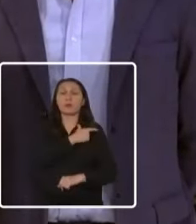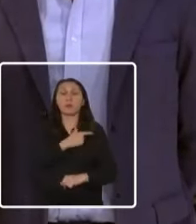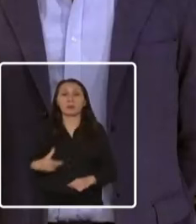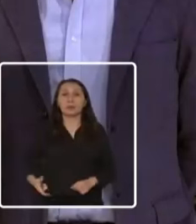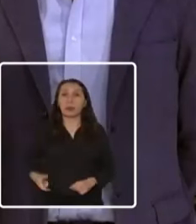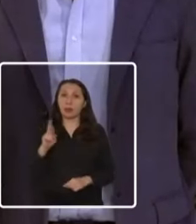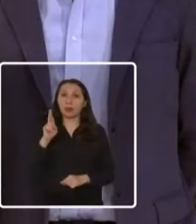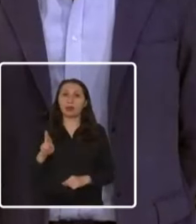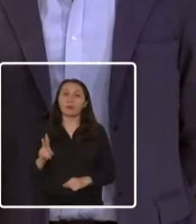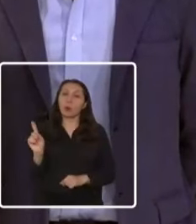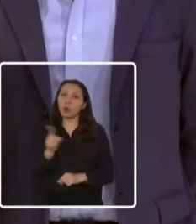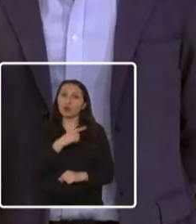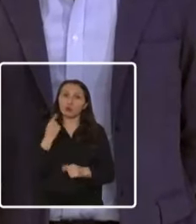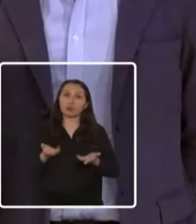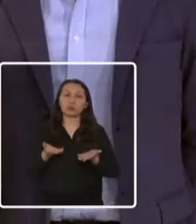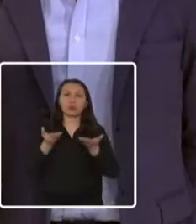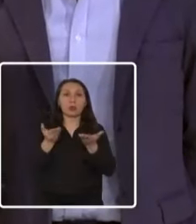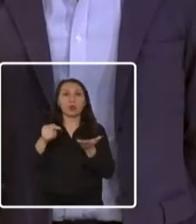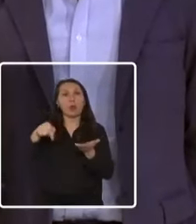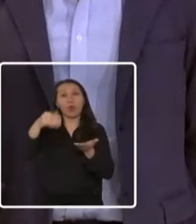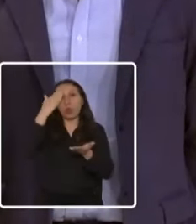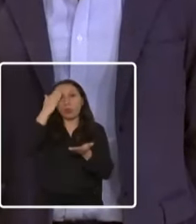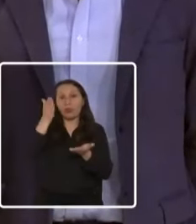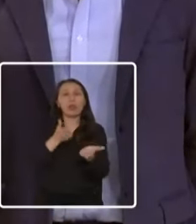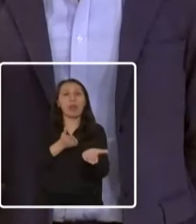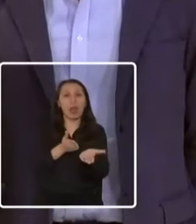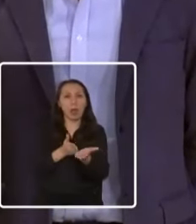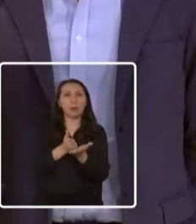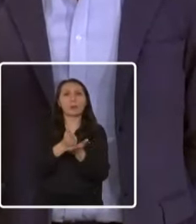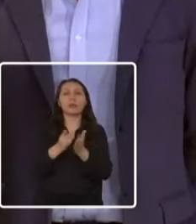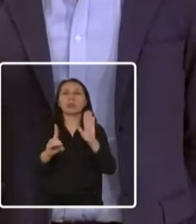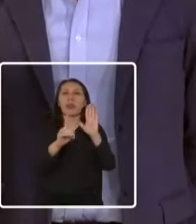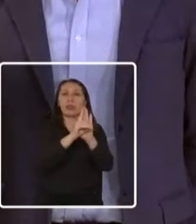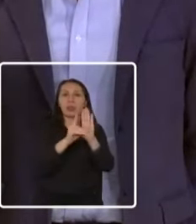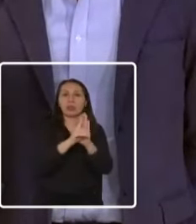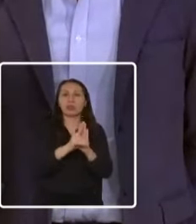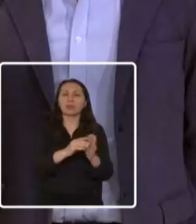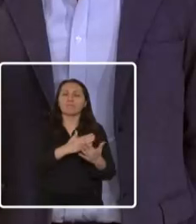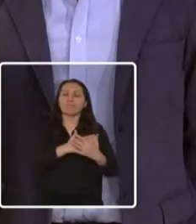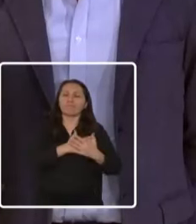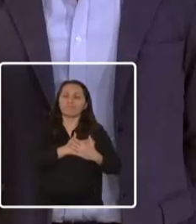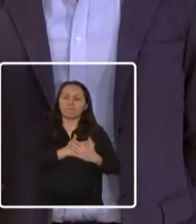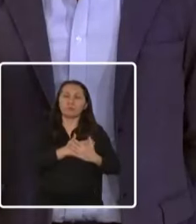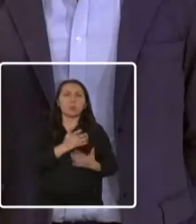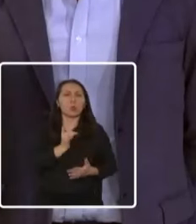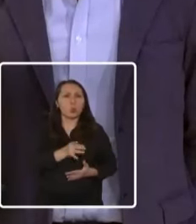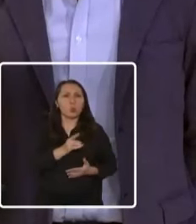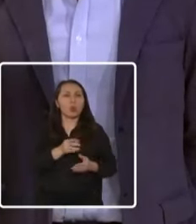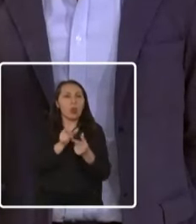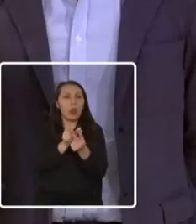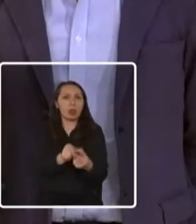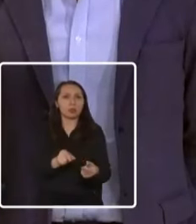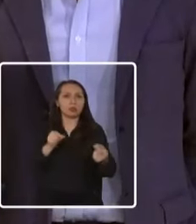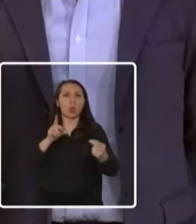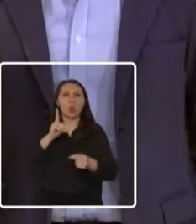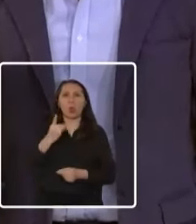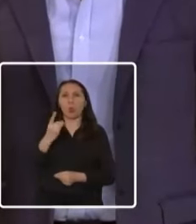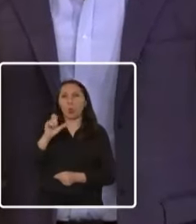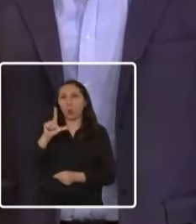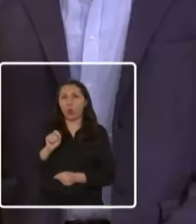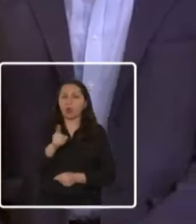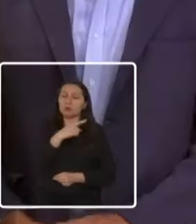la República, hemos dispuesto y hoy día comenzó el decreto de duelo nacional, por cuanto extendemos